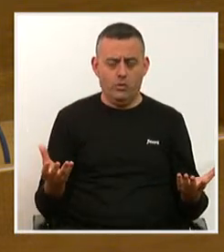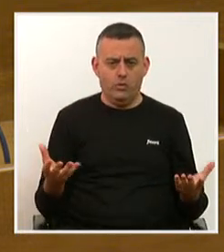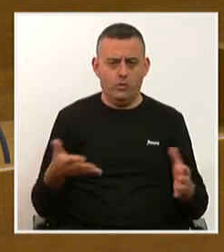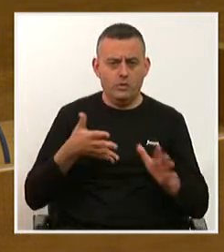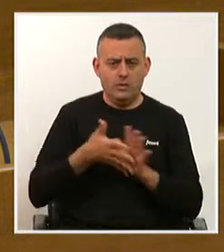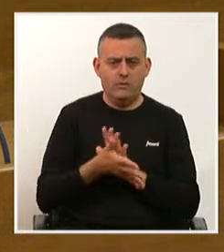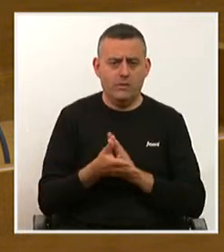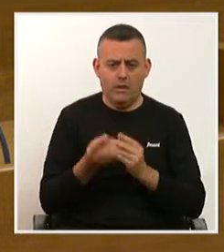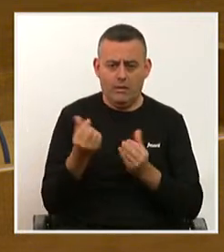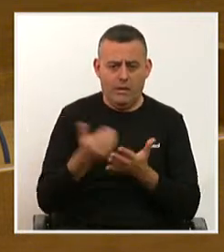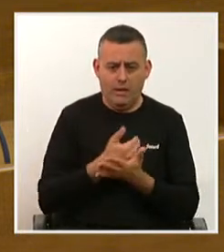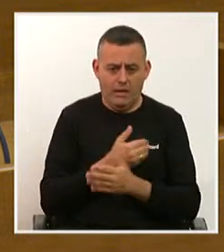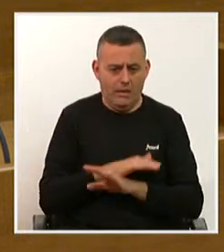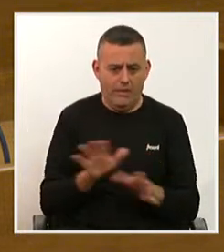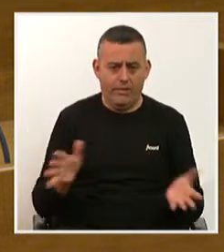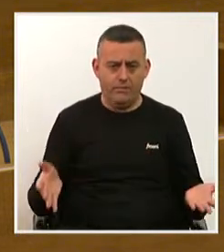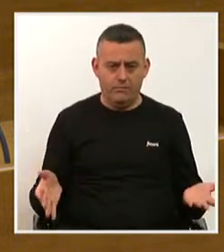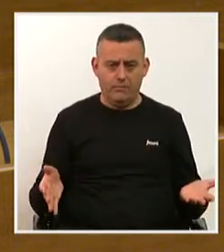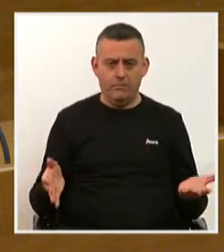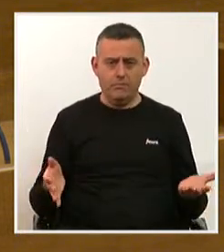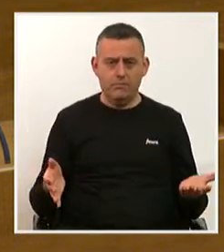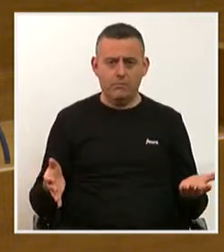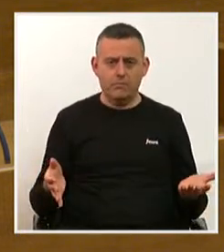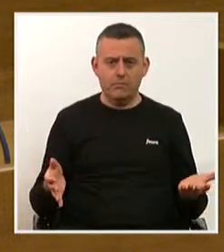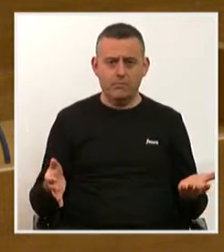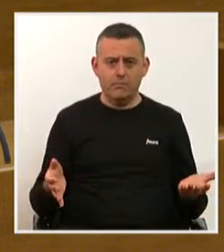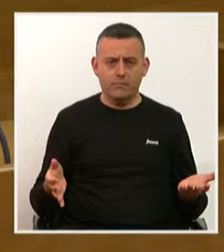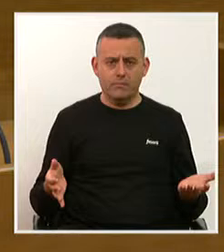n Ela